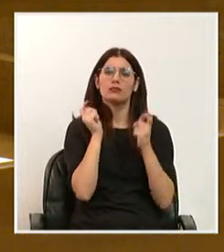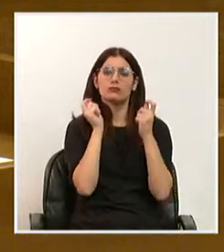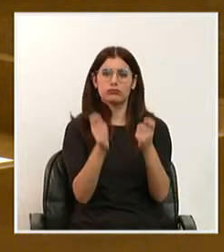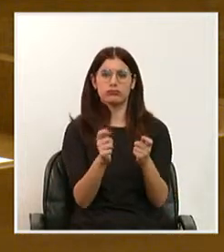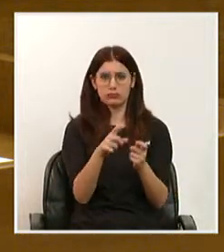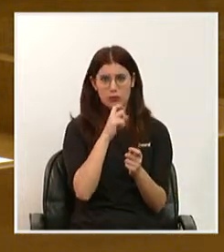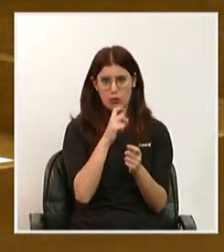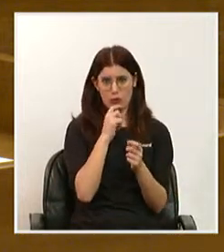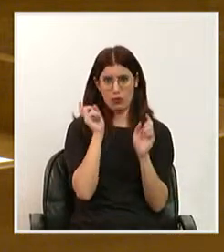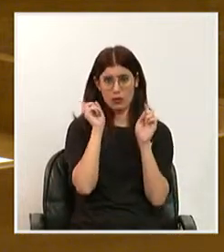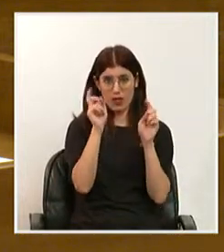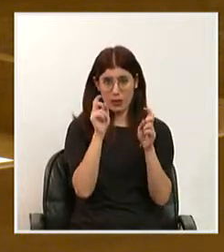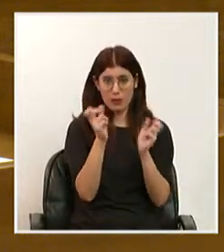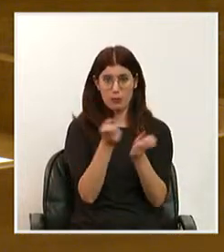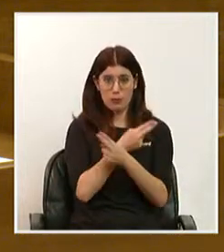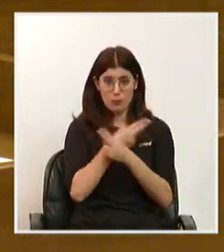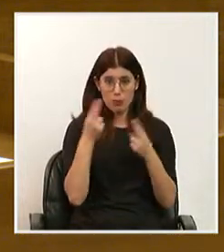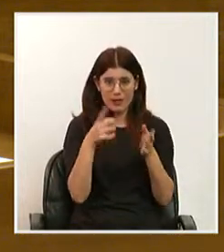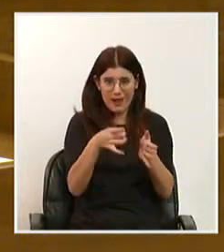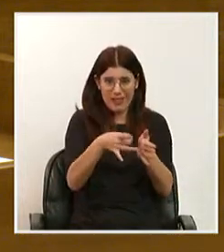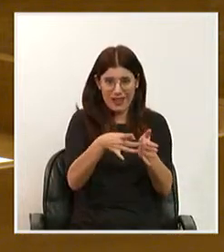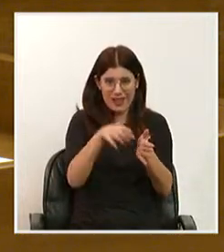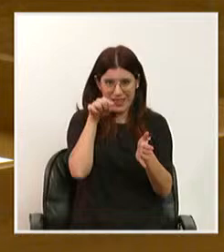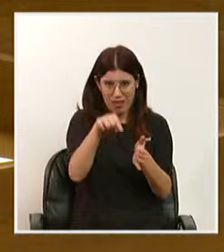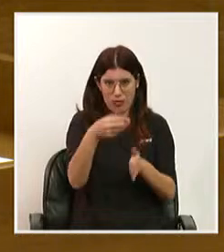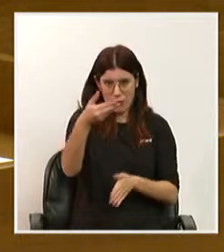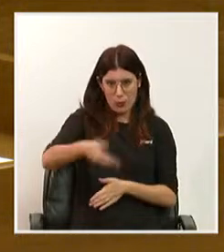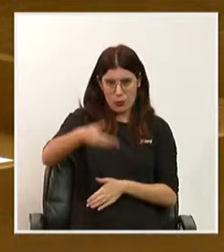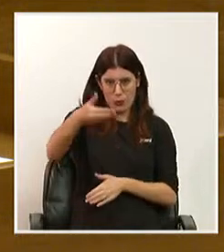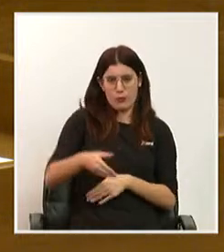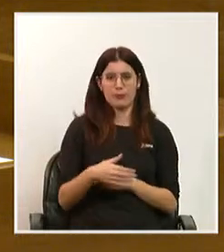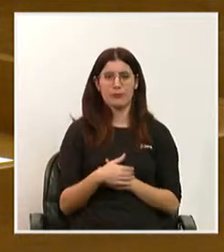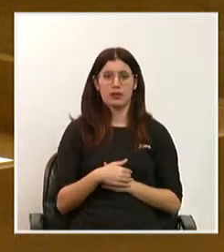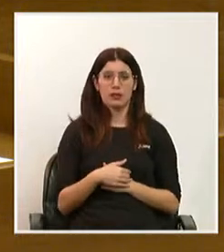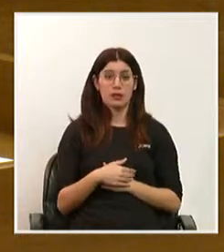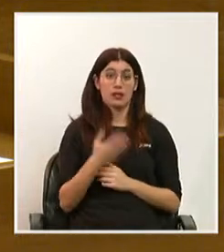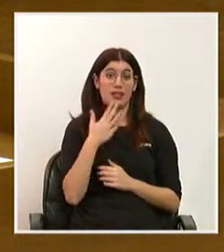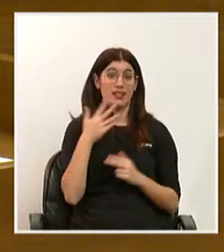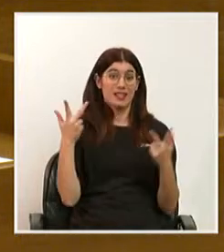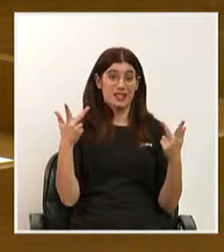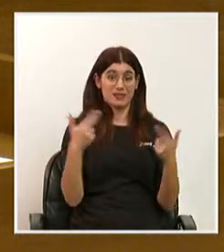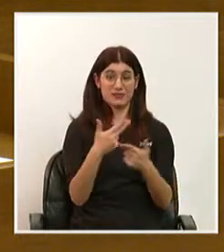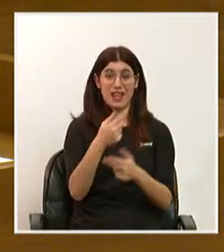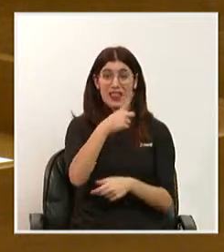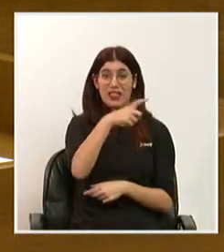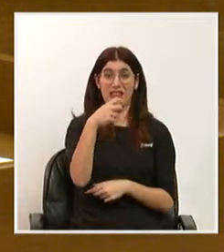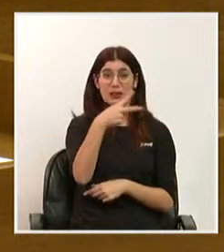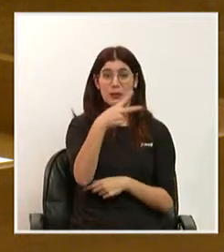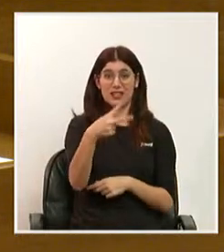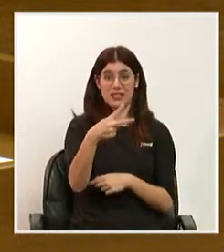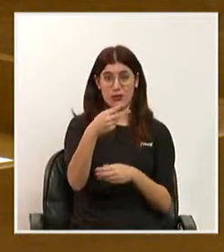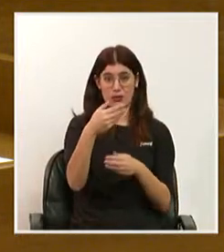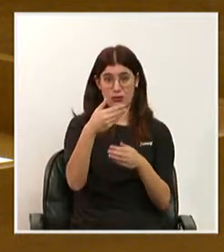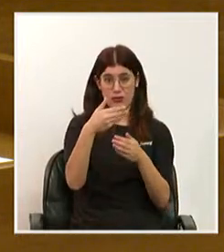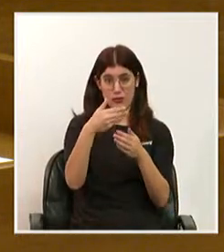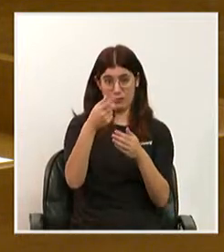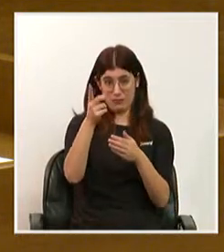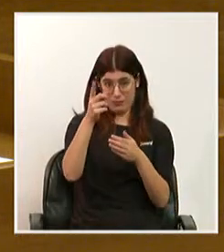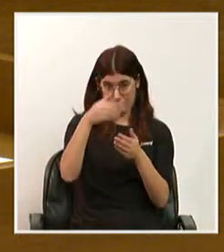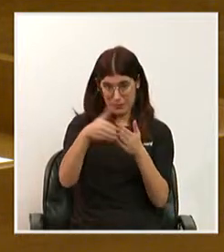educa pública de cual y la gran retada de2 m deos en construc